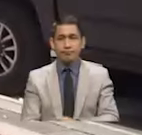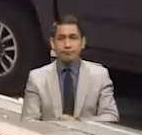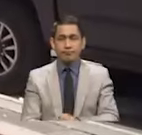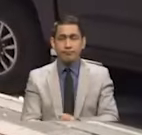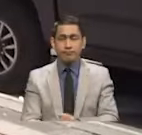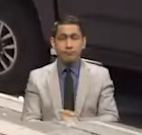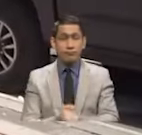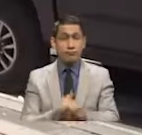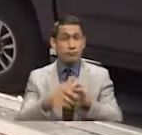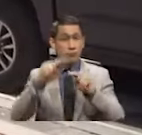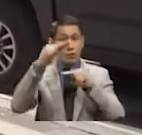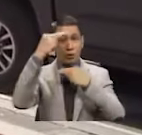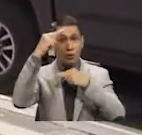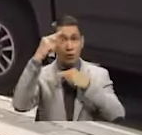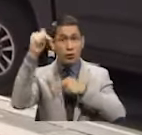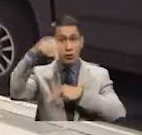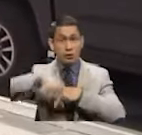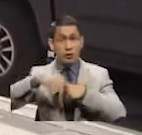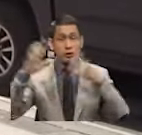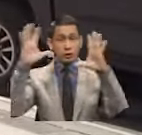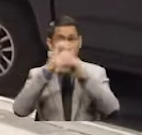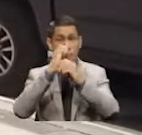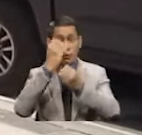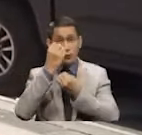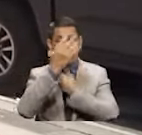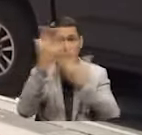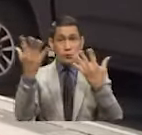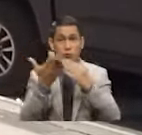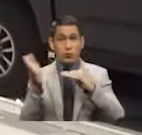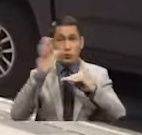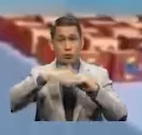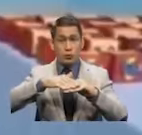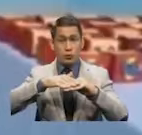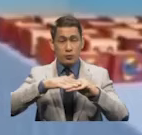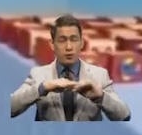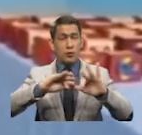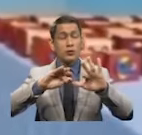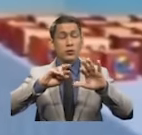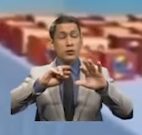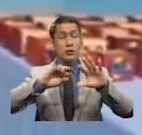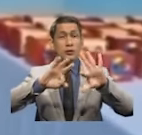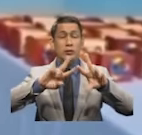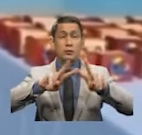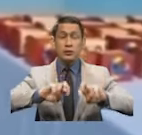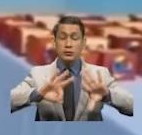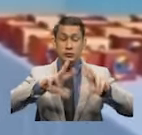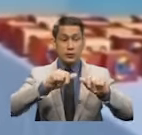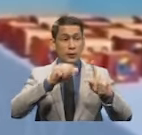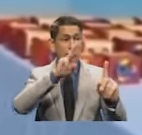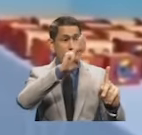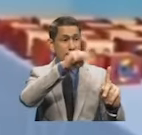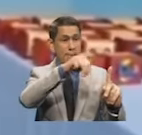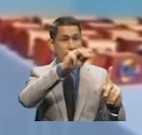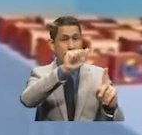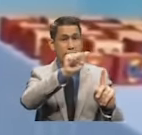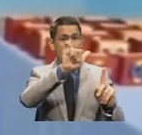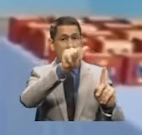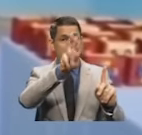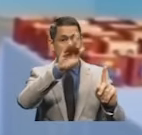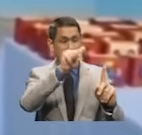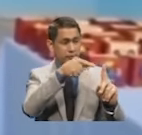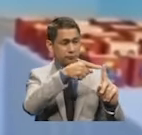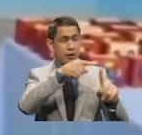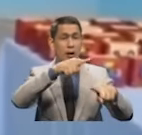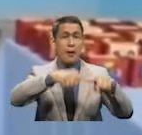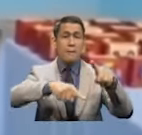Pierdan el noticiero Tercera Emisión y conozca más información en torno al caso Metástasis. Mayra S. fue recomendada por un juez de la Corte